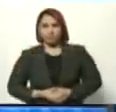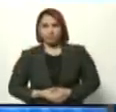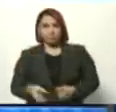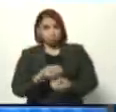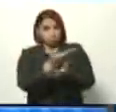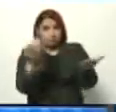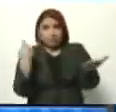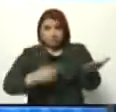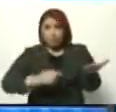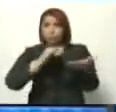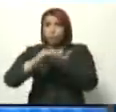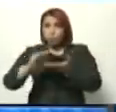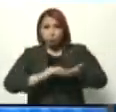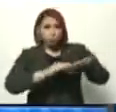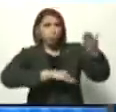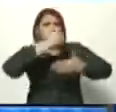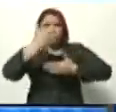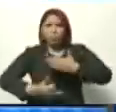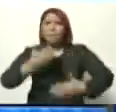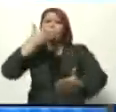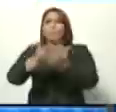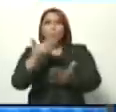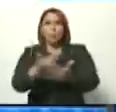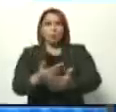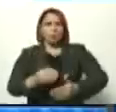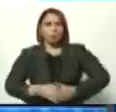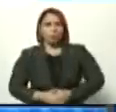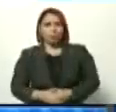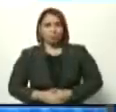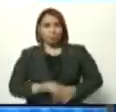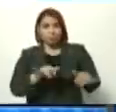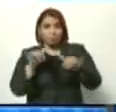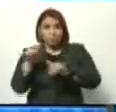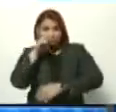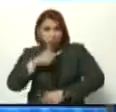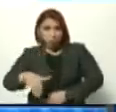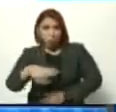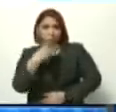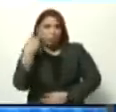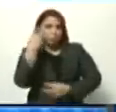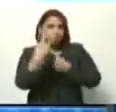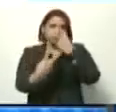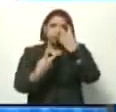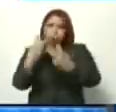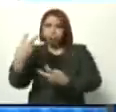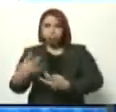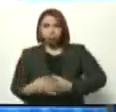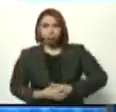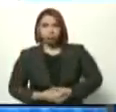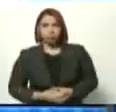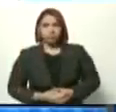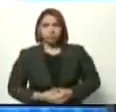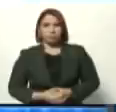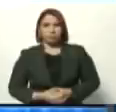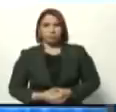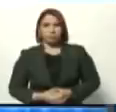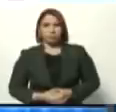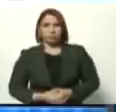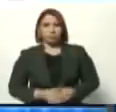tenían soluciones, proyectos, propuestas, desde el mismo pueblo. Así que